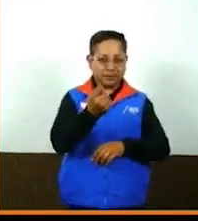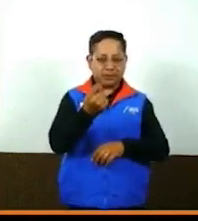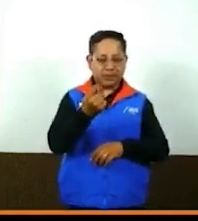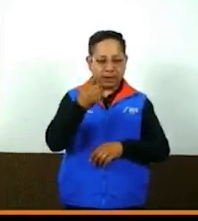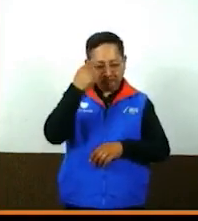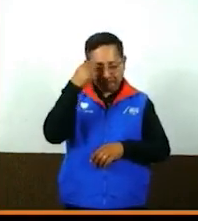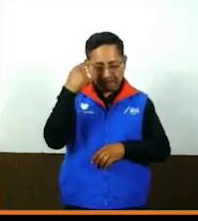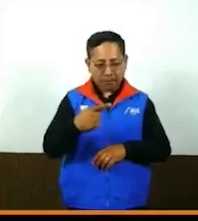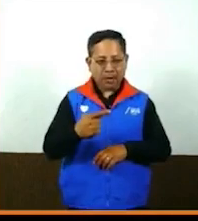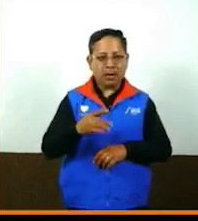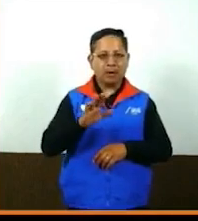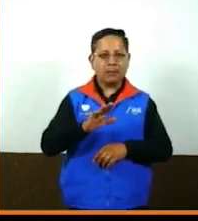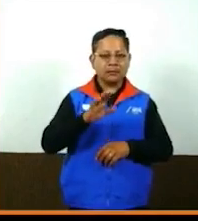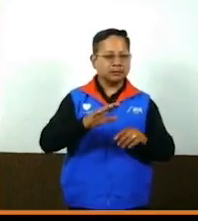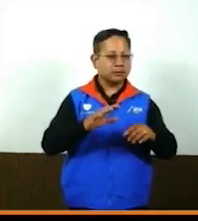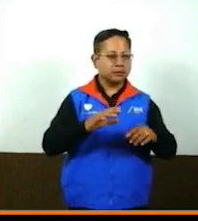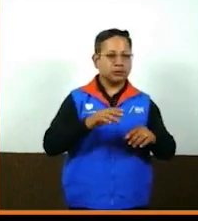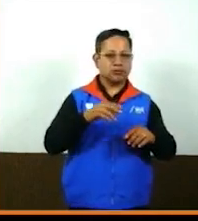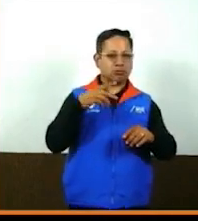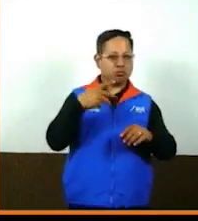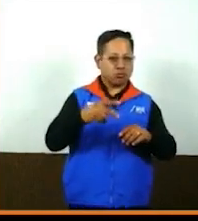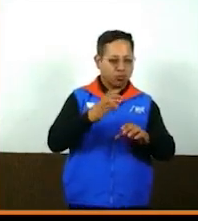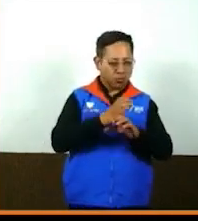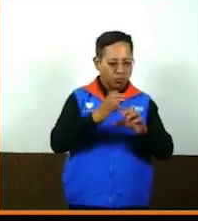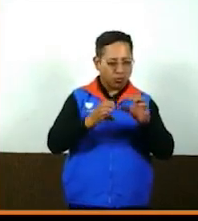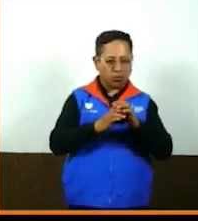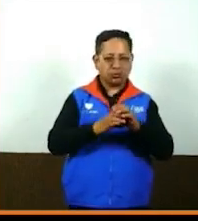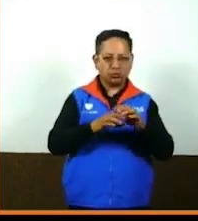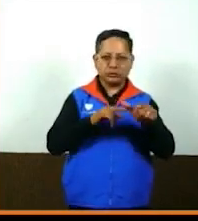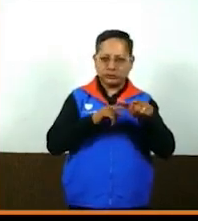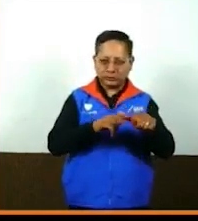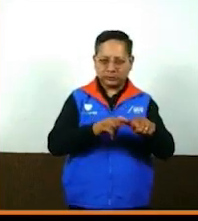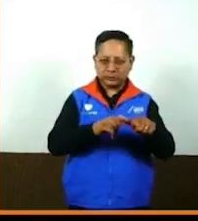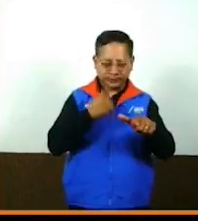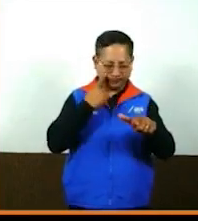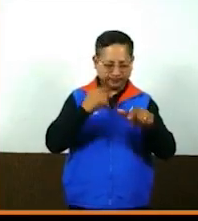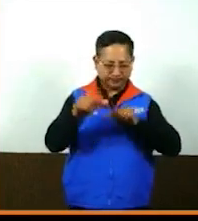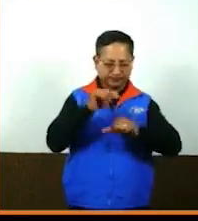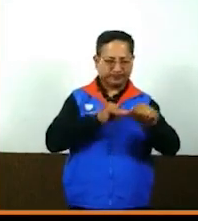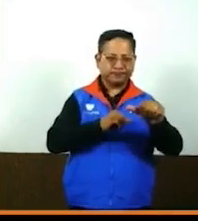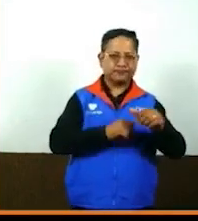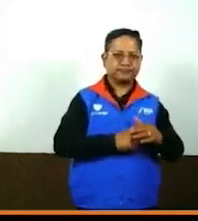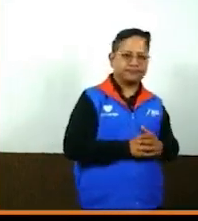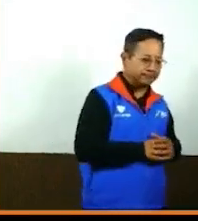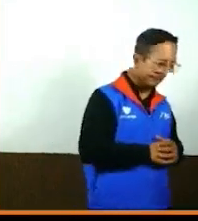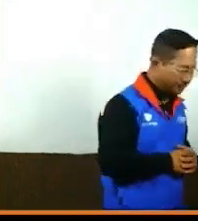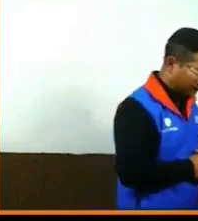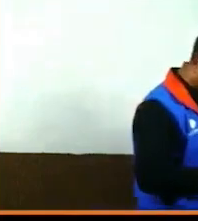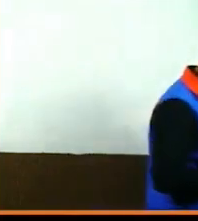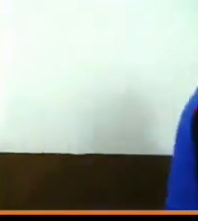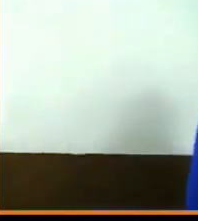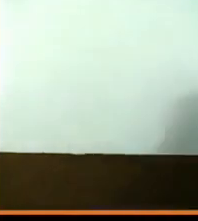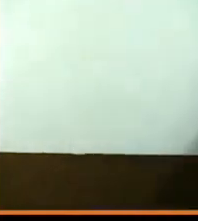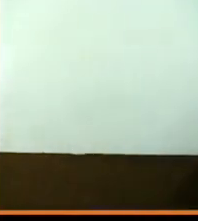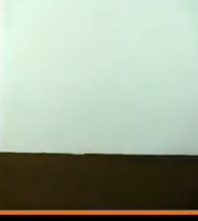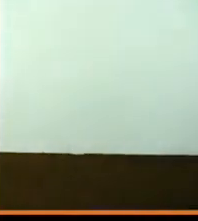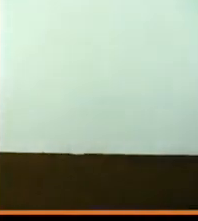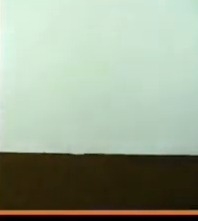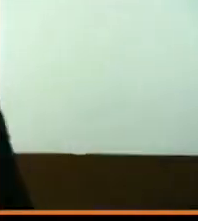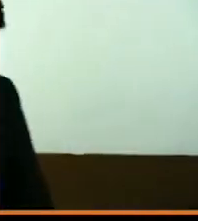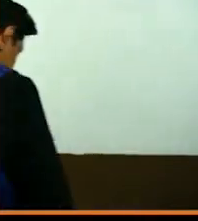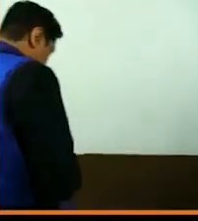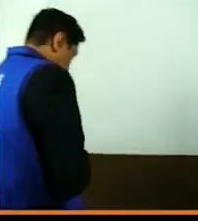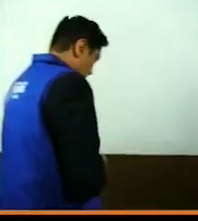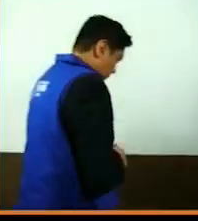promover la sostenibilidad en sus operaciones. Muchísimas gracias. Hola, ¿qué tal? Buenas noches. Concuerdo mucho con lo que